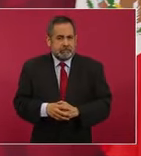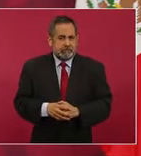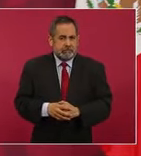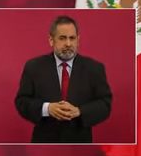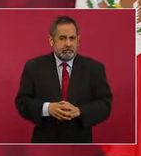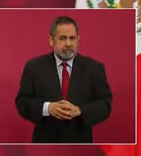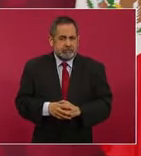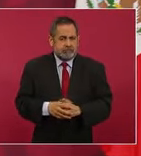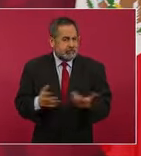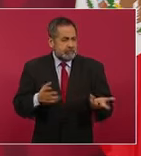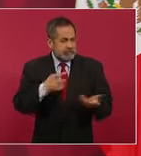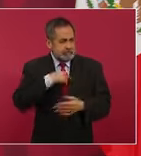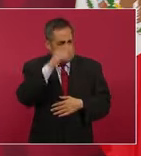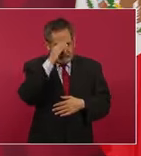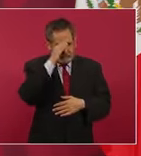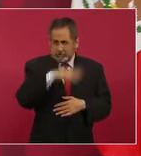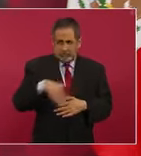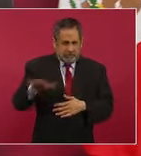Bueno, pues